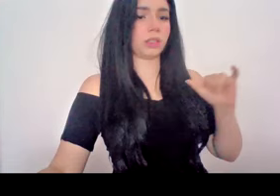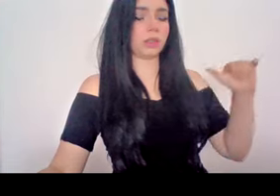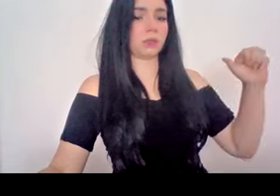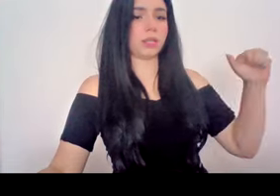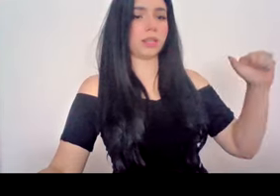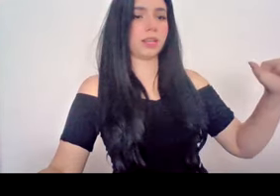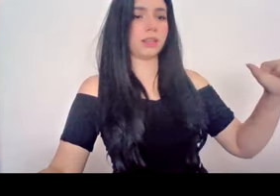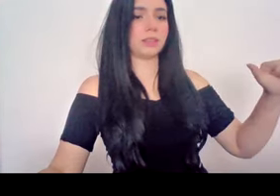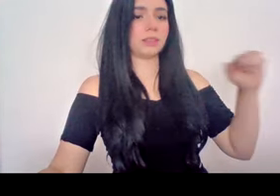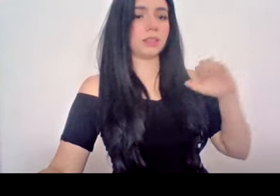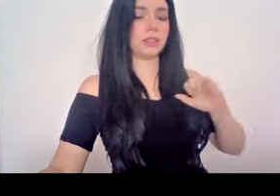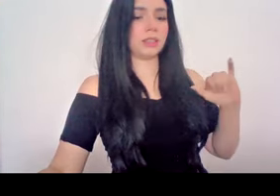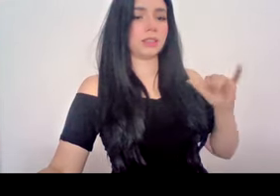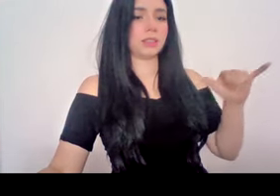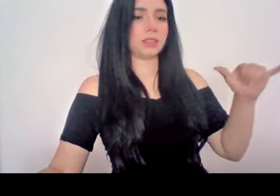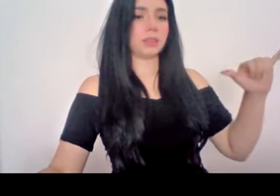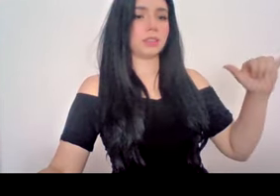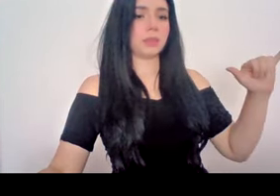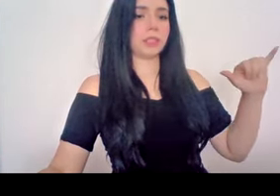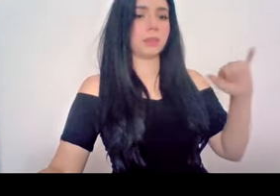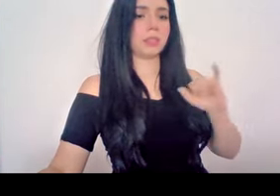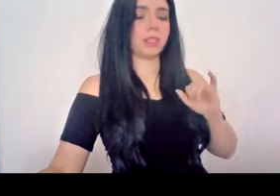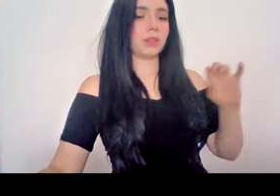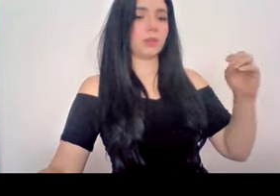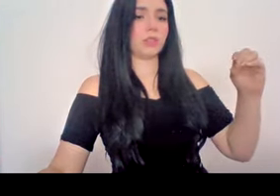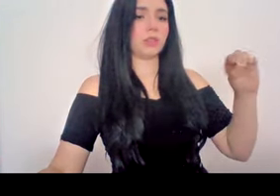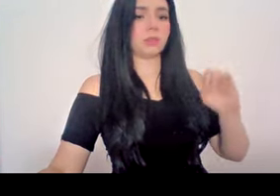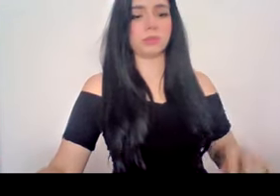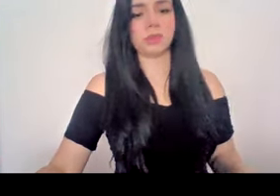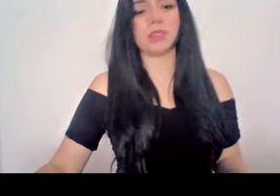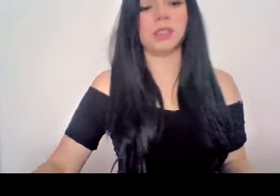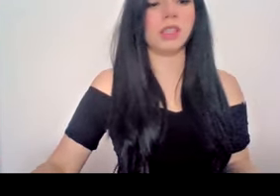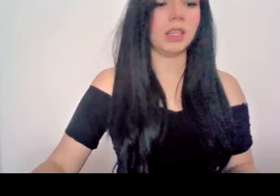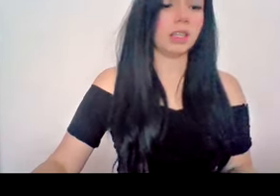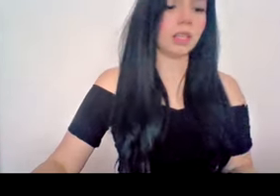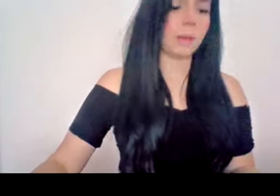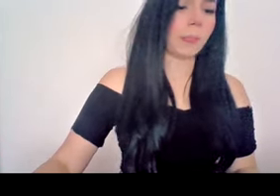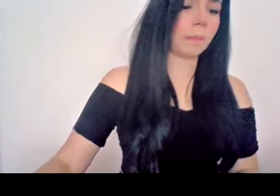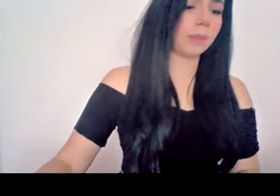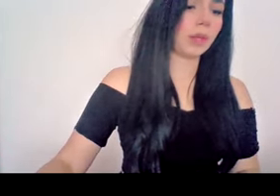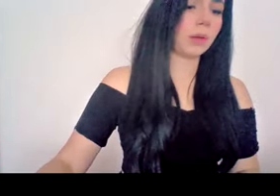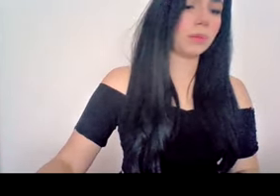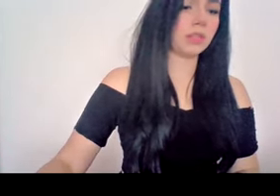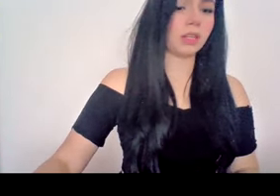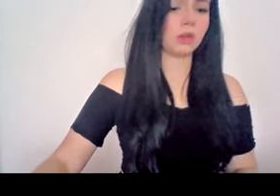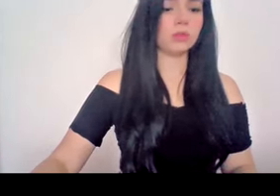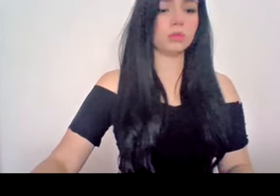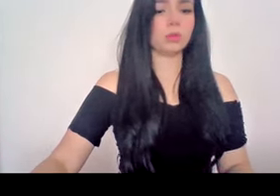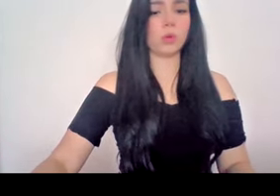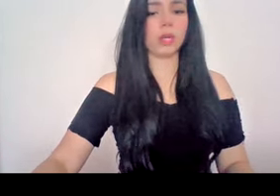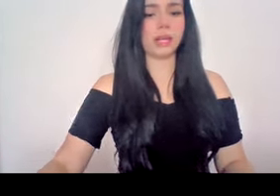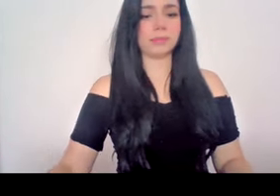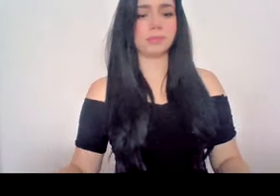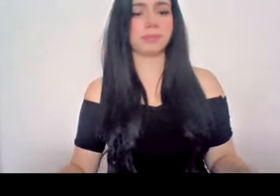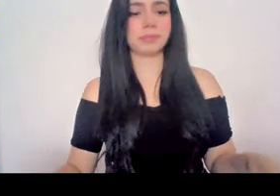o suegra. Siempre termina en A o en la O. ¿Ya? Ahora vamos a ir